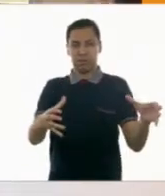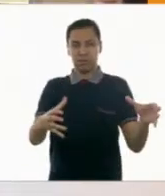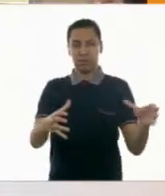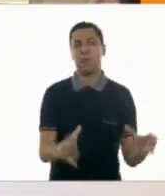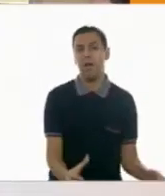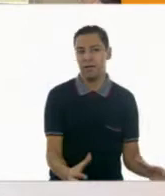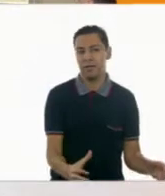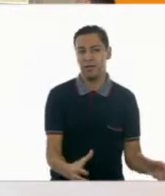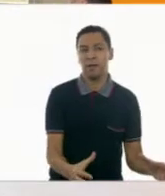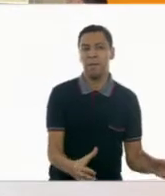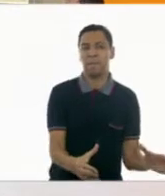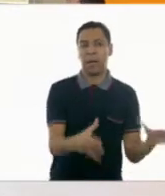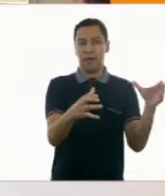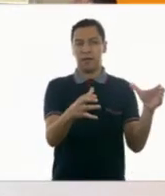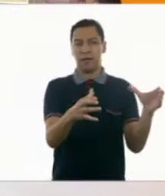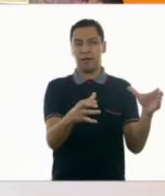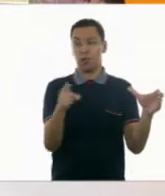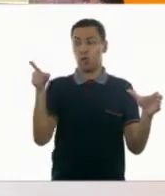Tienes que encestarlo.